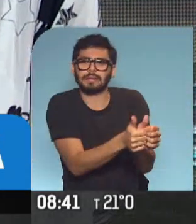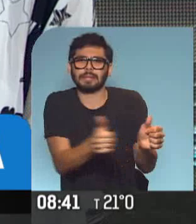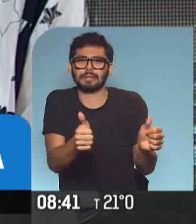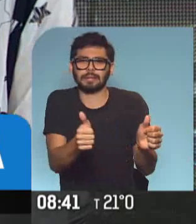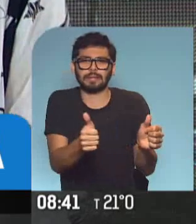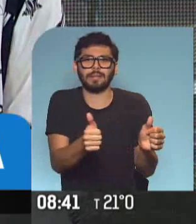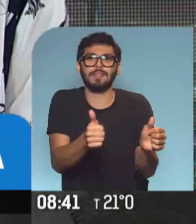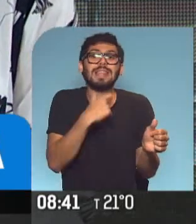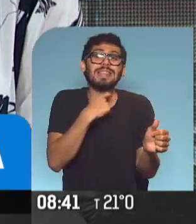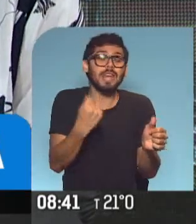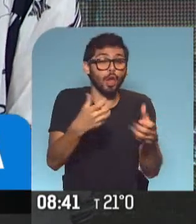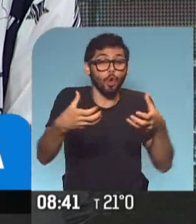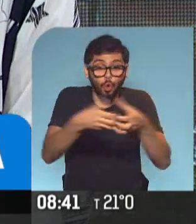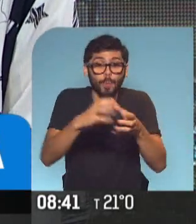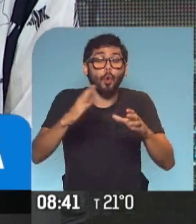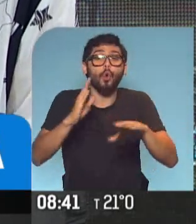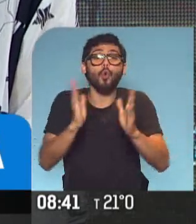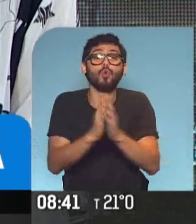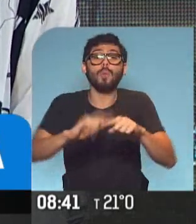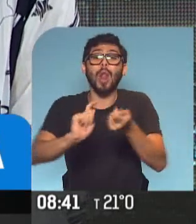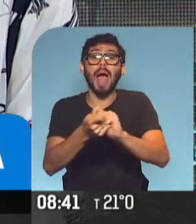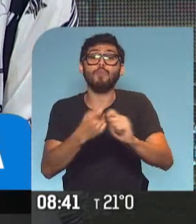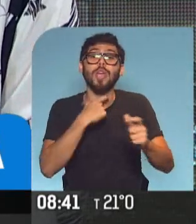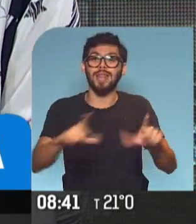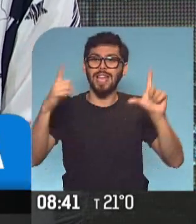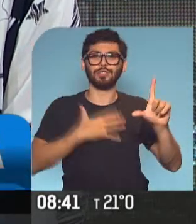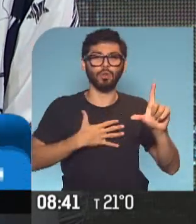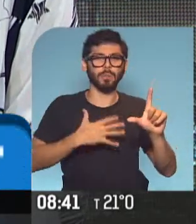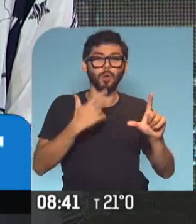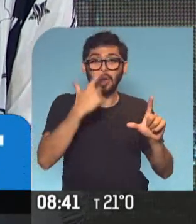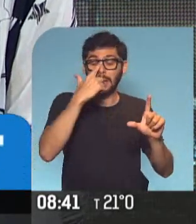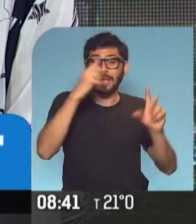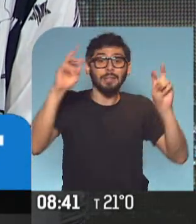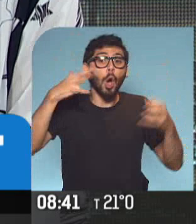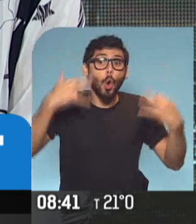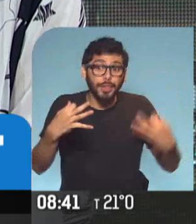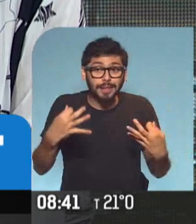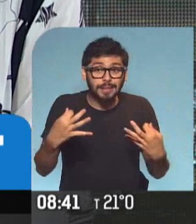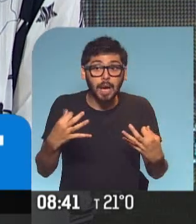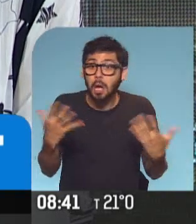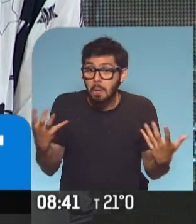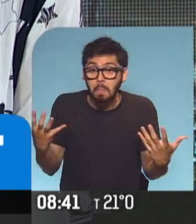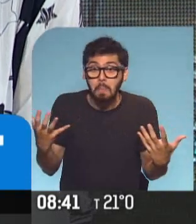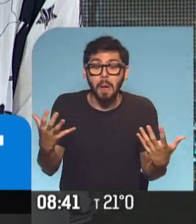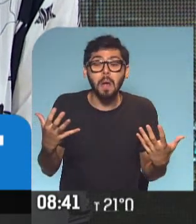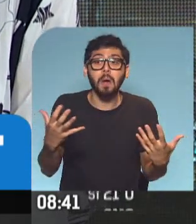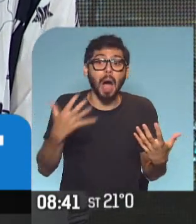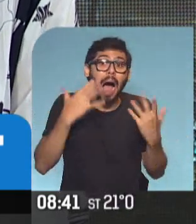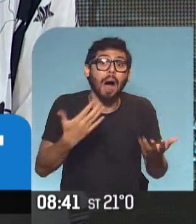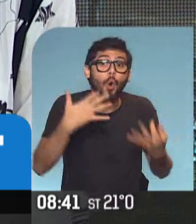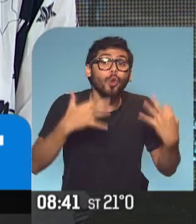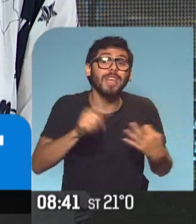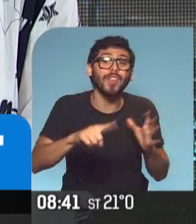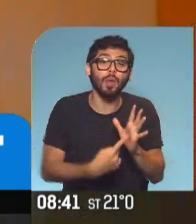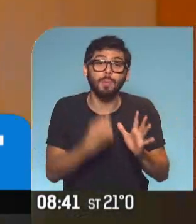juntos por el cambio pero desde una posición bastante cínica porque si quieren hablar de justicia podemos hablar de lo que pasa en la justicia de la ciudad por ejemplo el jefe de